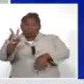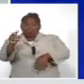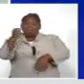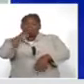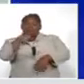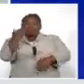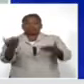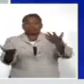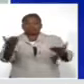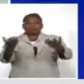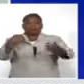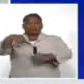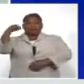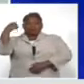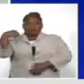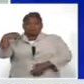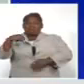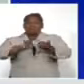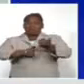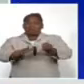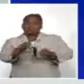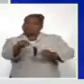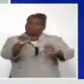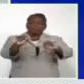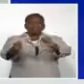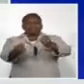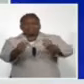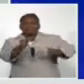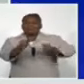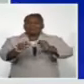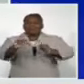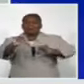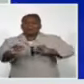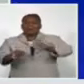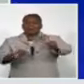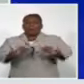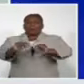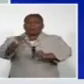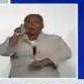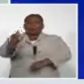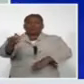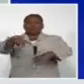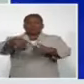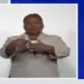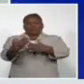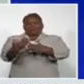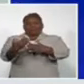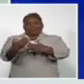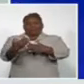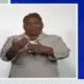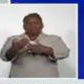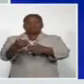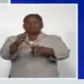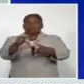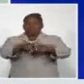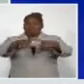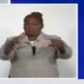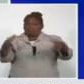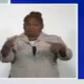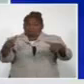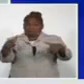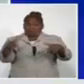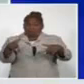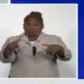provincia ha ido manteniendo control de la pandemia en las últimas jornadas. El mayor número en el municipio